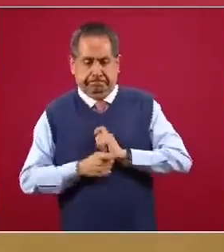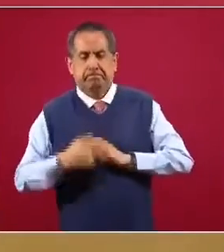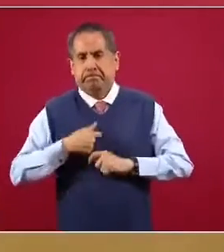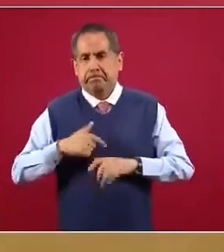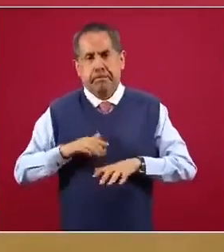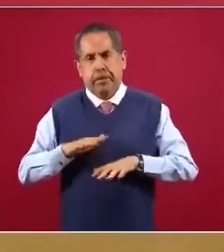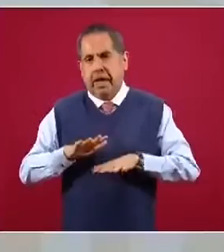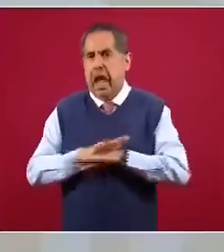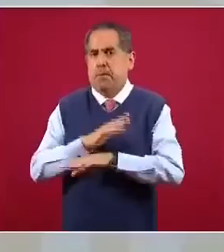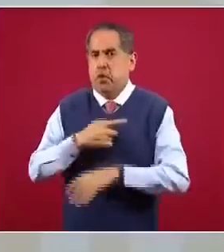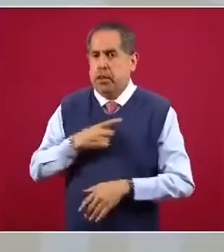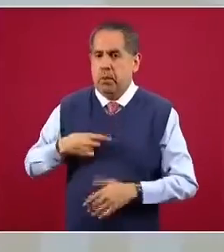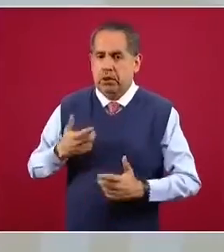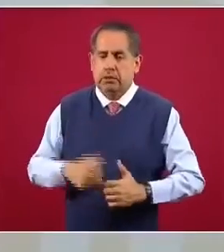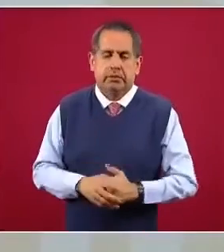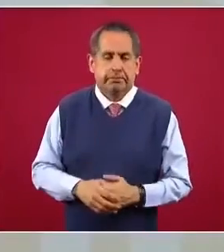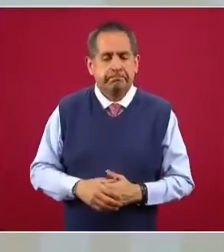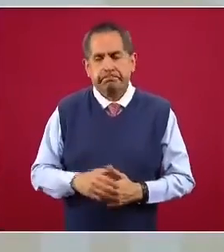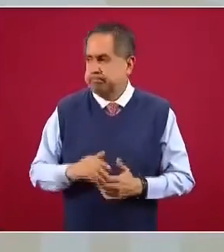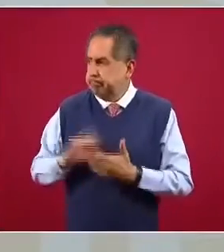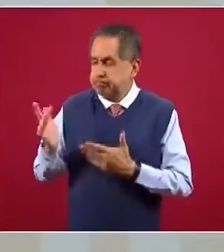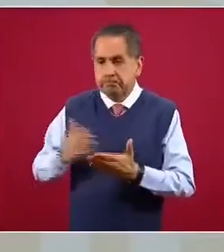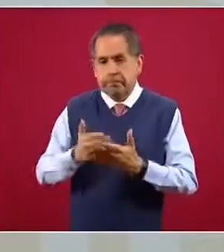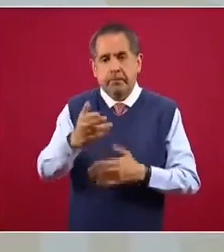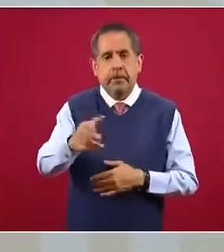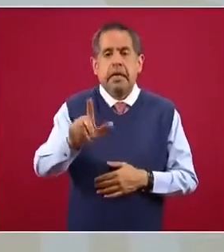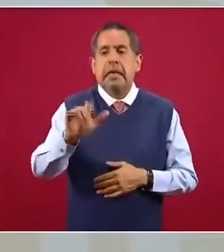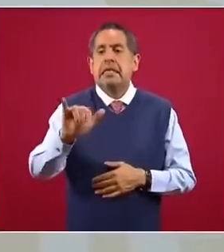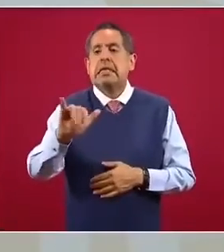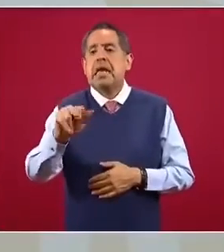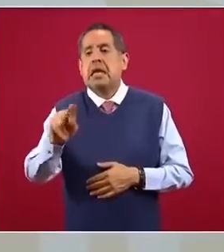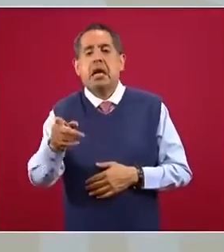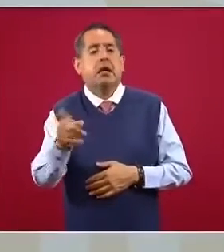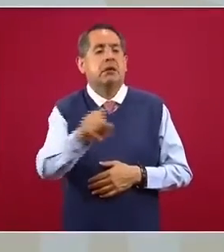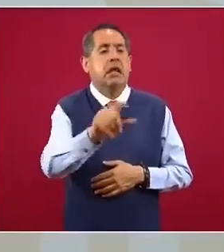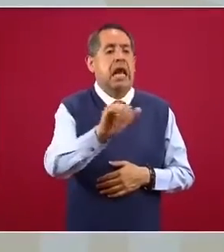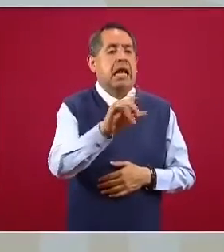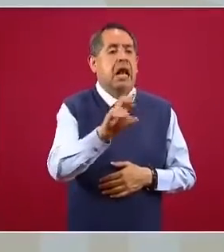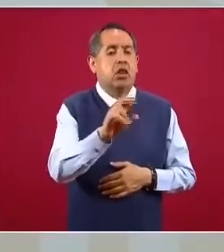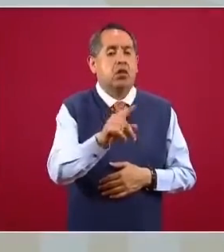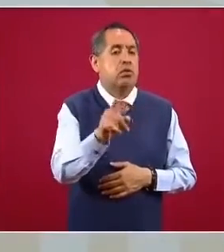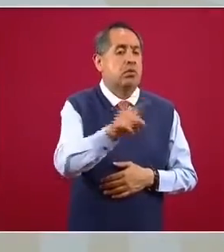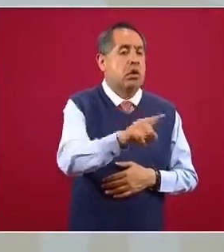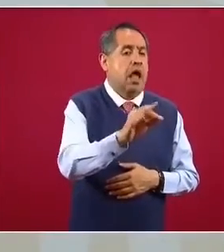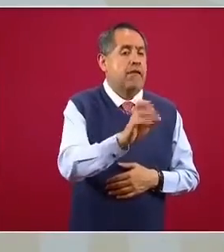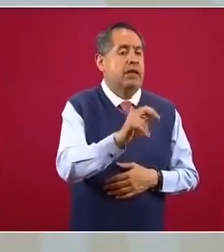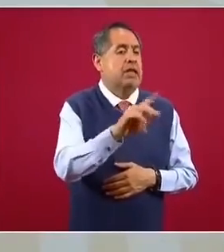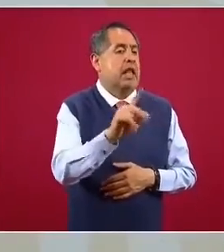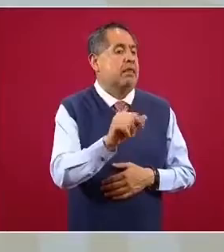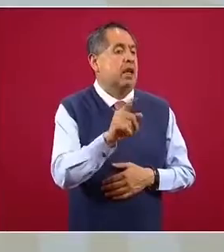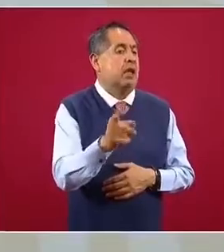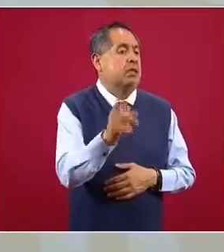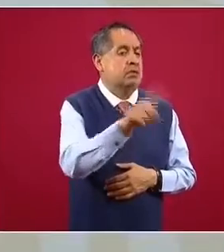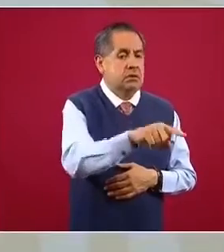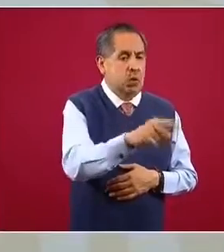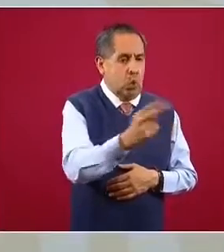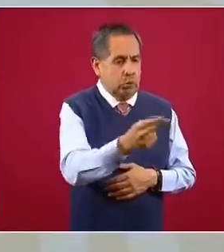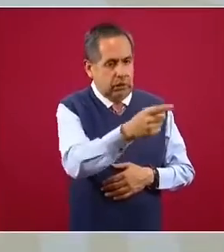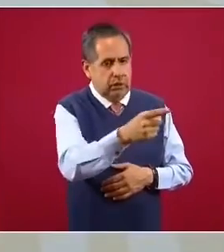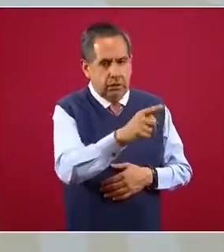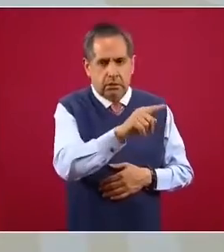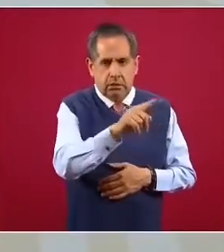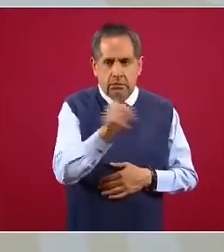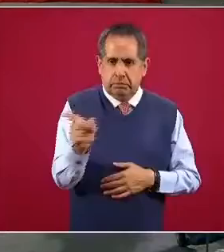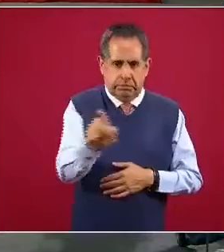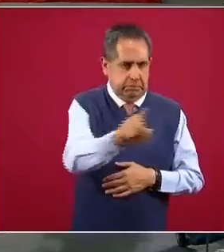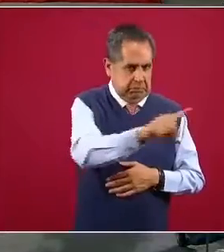cambiarla. Muchas gracias, Liliana Noble, Alejandro Alemán, Fernanda Mendoza, usted también, y ahorita nos